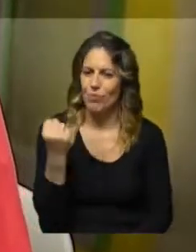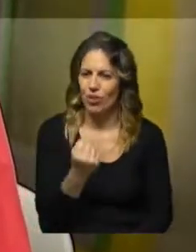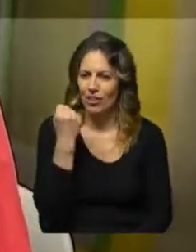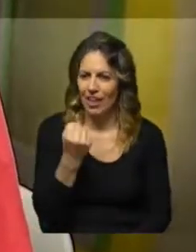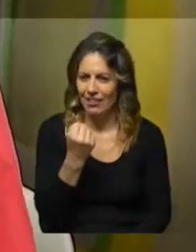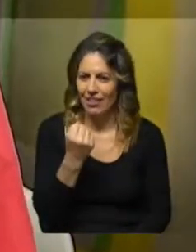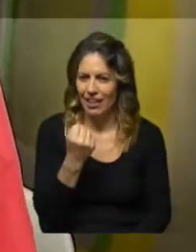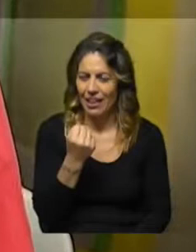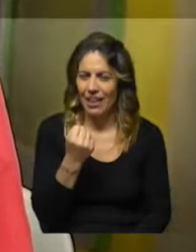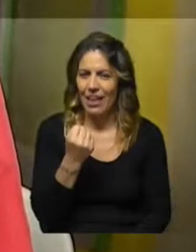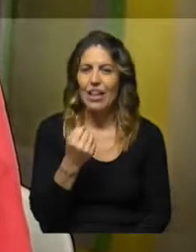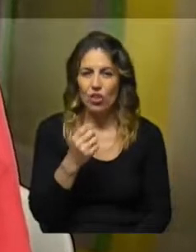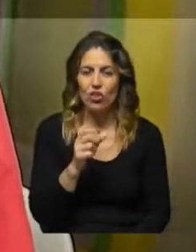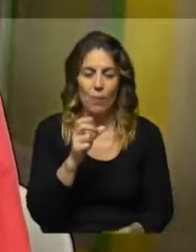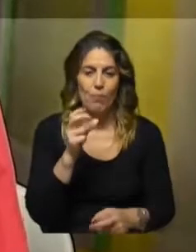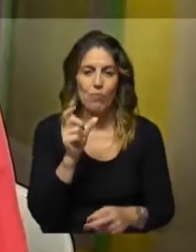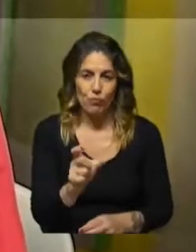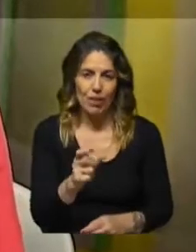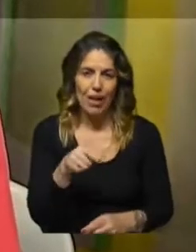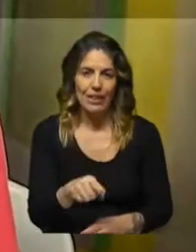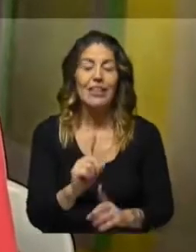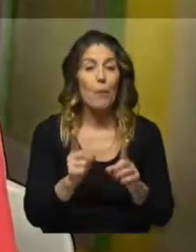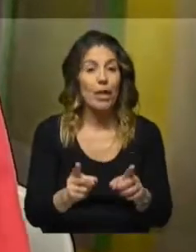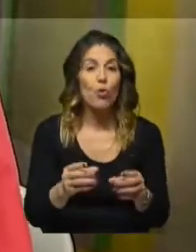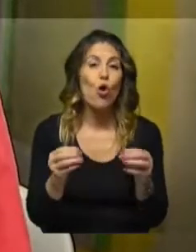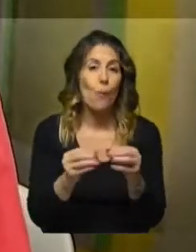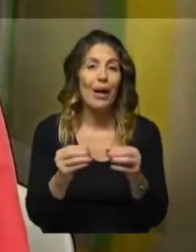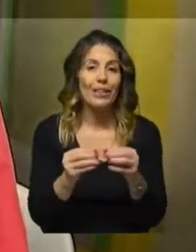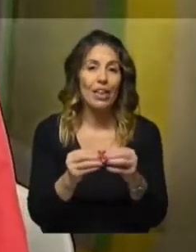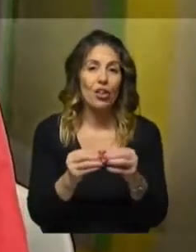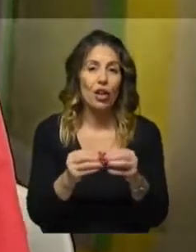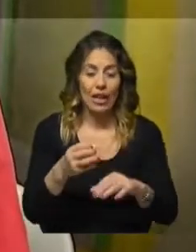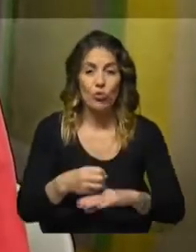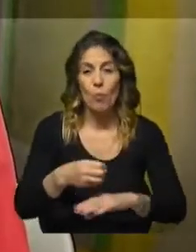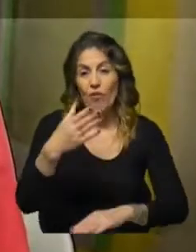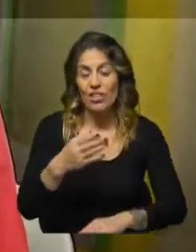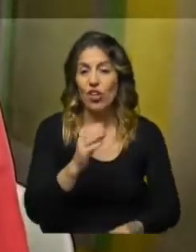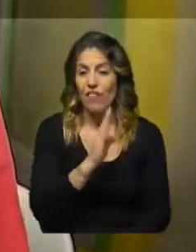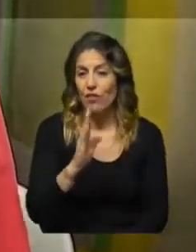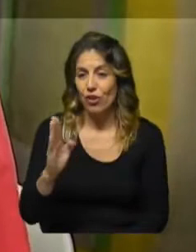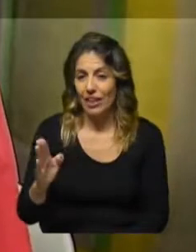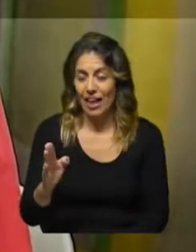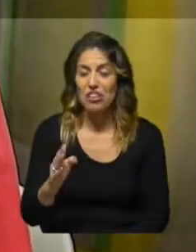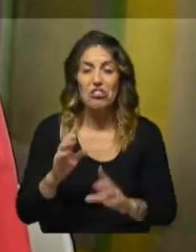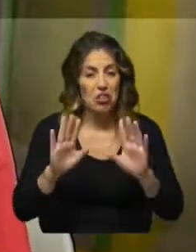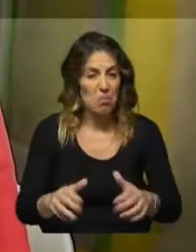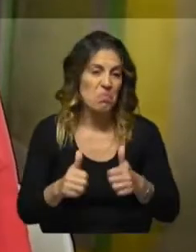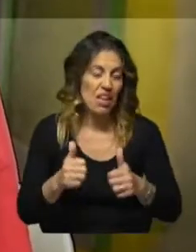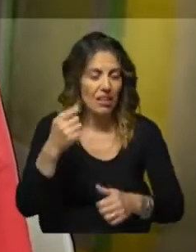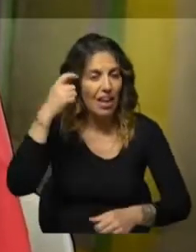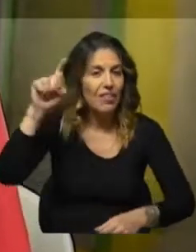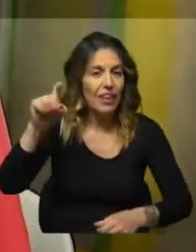nos ocurrió armar una biblioteca. Tenemos un compañero que es bibliotecario de profesión, o sea que vino muy bien la idea. Lo